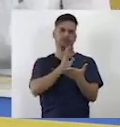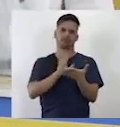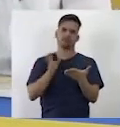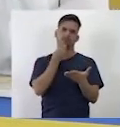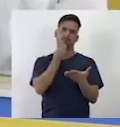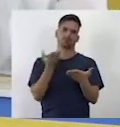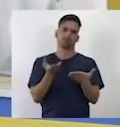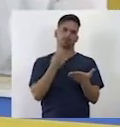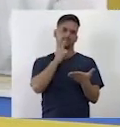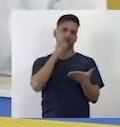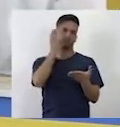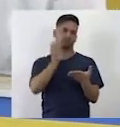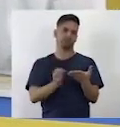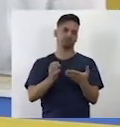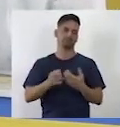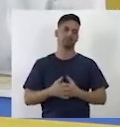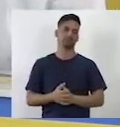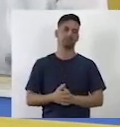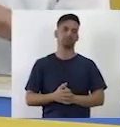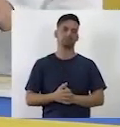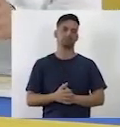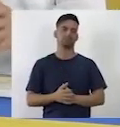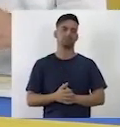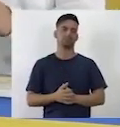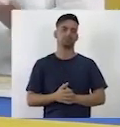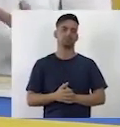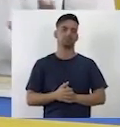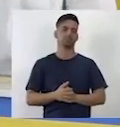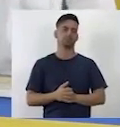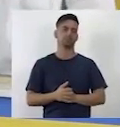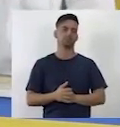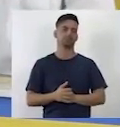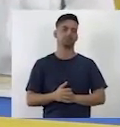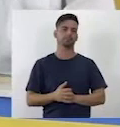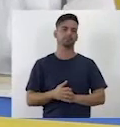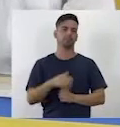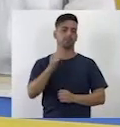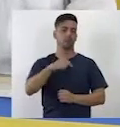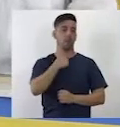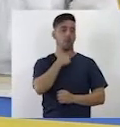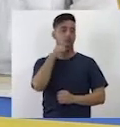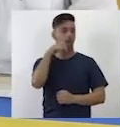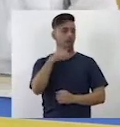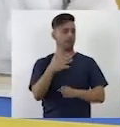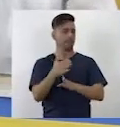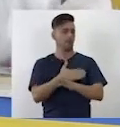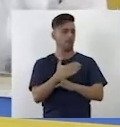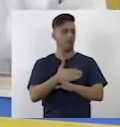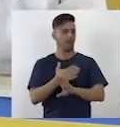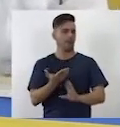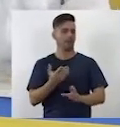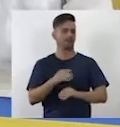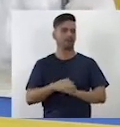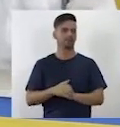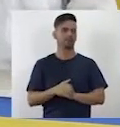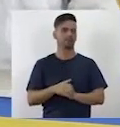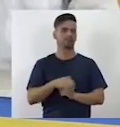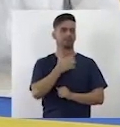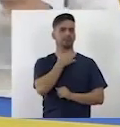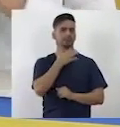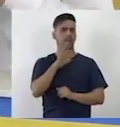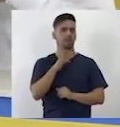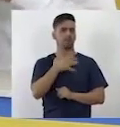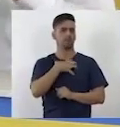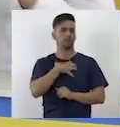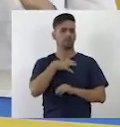usted responder con certeza ya yo ustedes que vayan a destruir o echar a perder ninguna cosa si